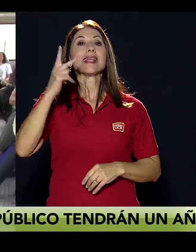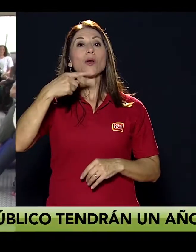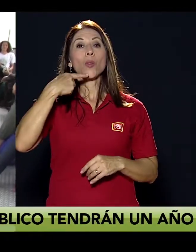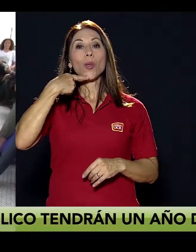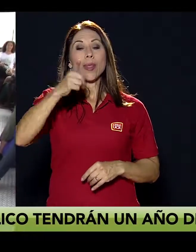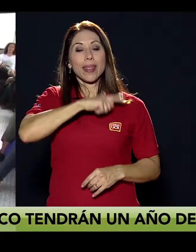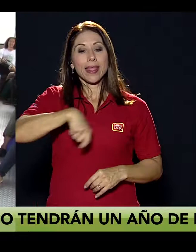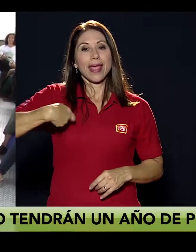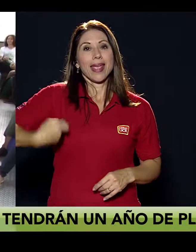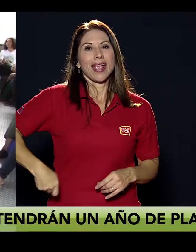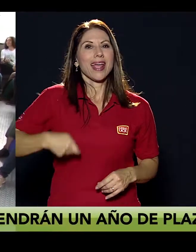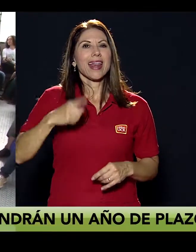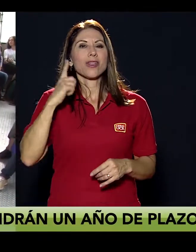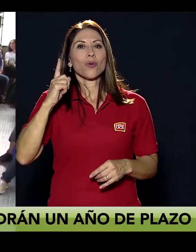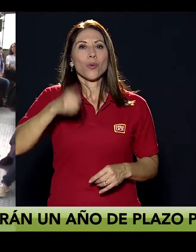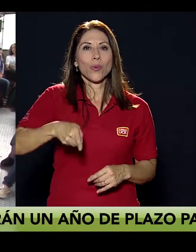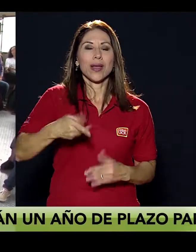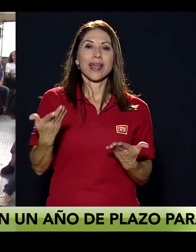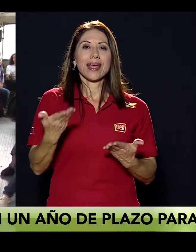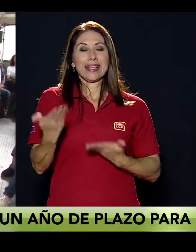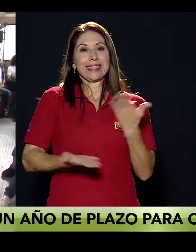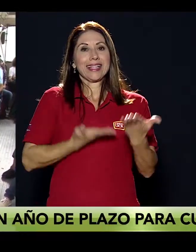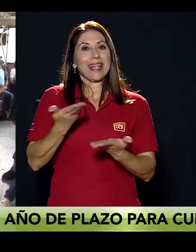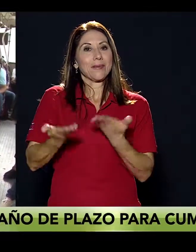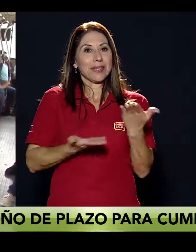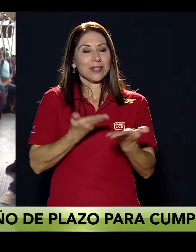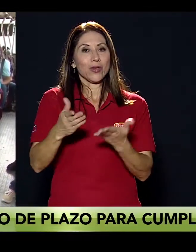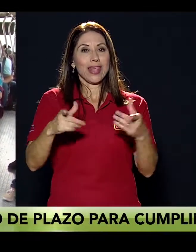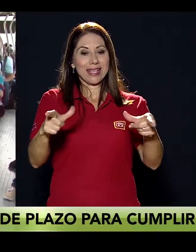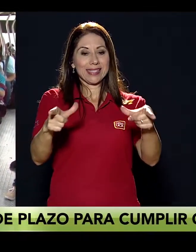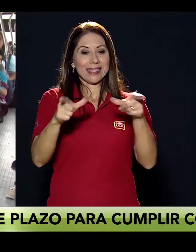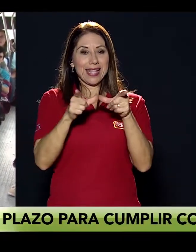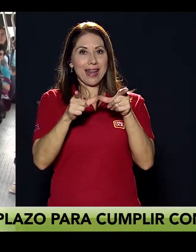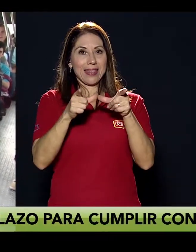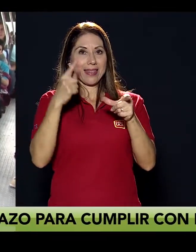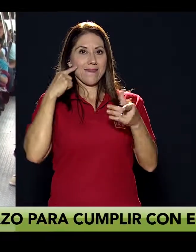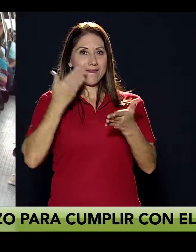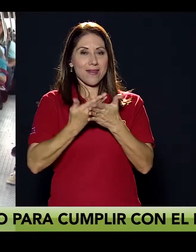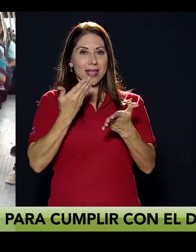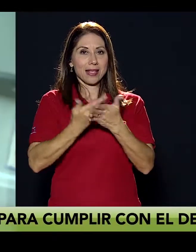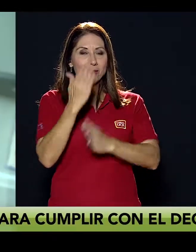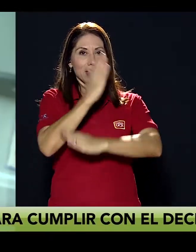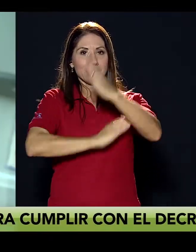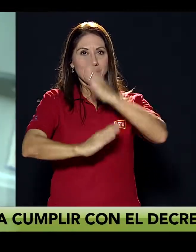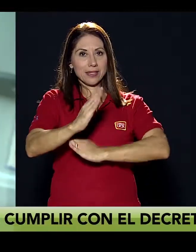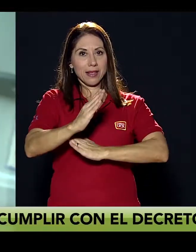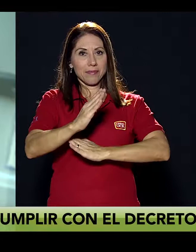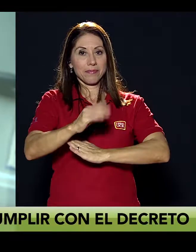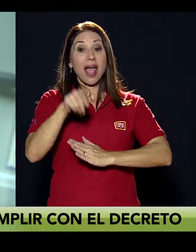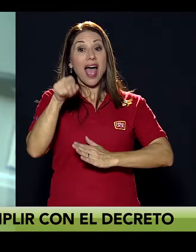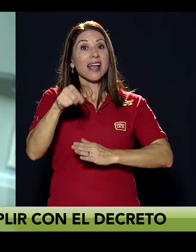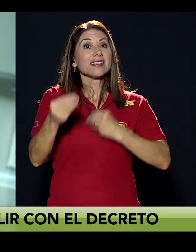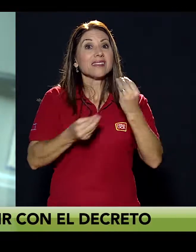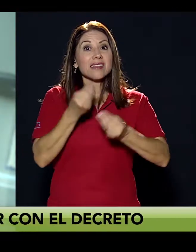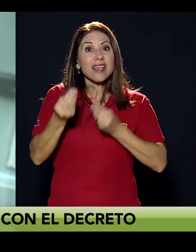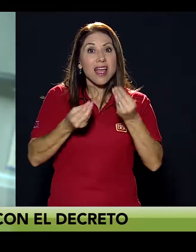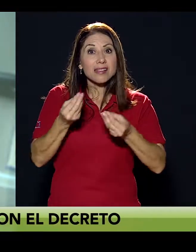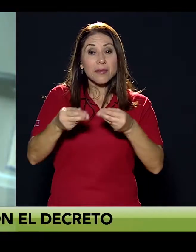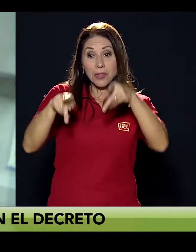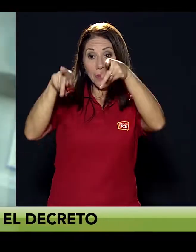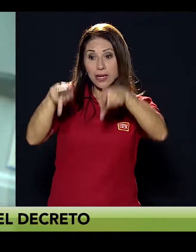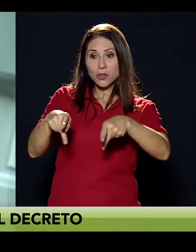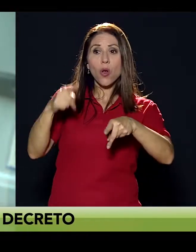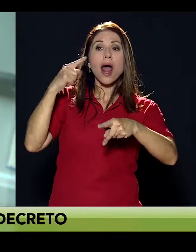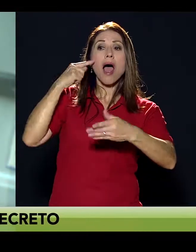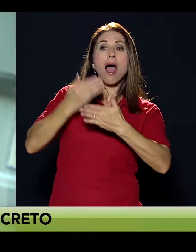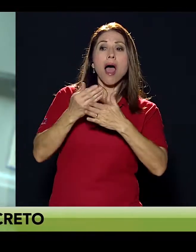decreto presentado por la Presidencia se refiere al servicio de certificación de la discapacidad. A través de ese servicio se certificará la discapacidad